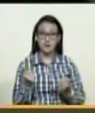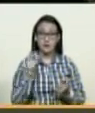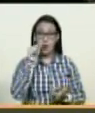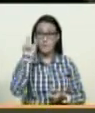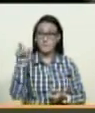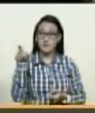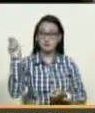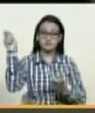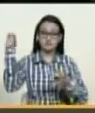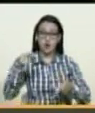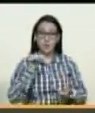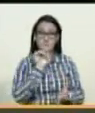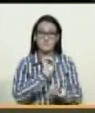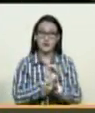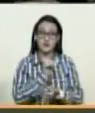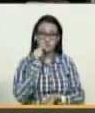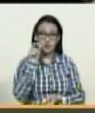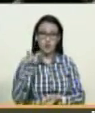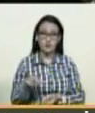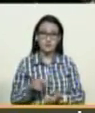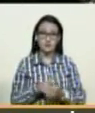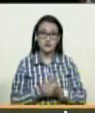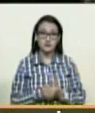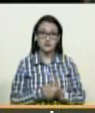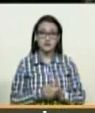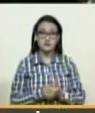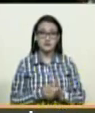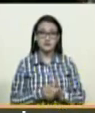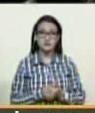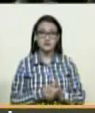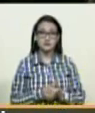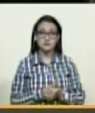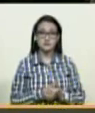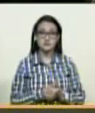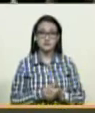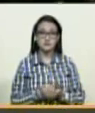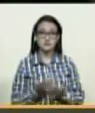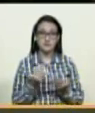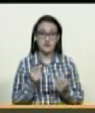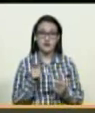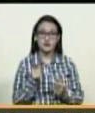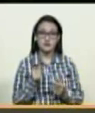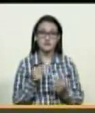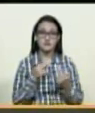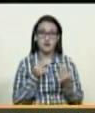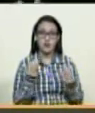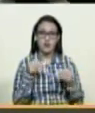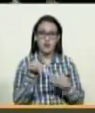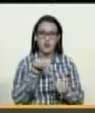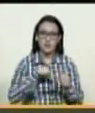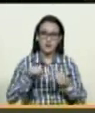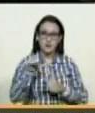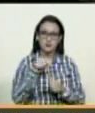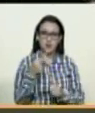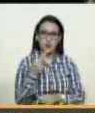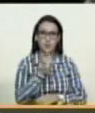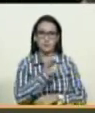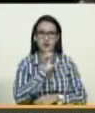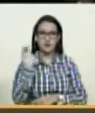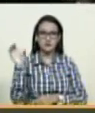de ese ciudadano y lo vamos a hacer por los canales correspondientes tenemos acuerdos de cooperación entre ambos